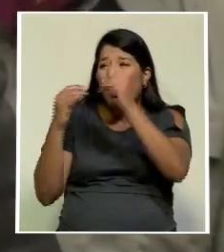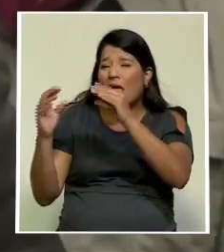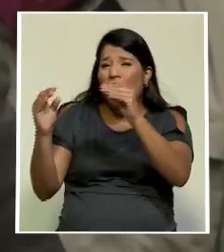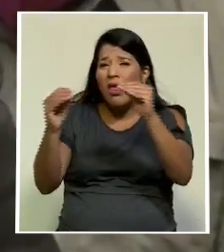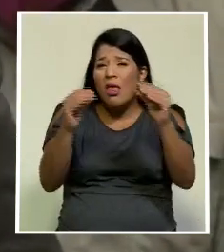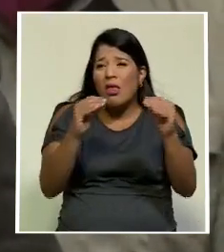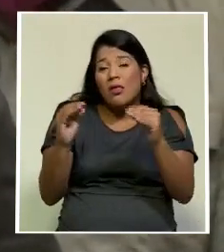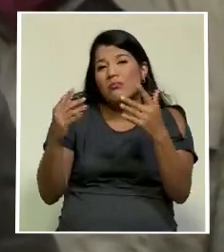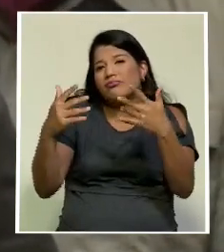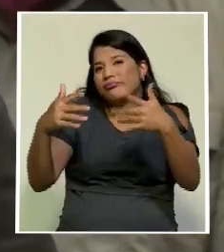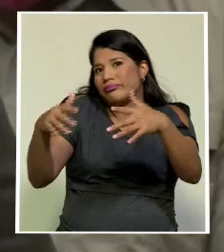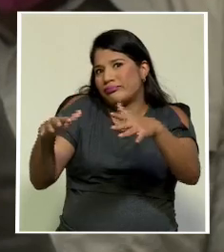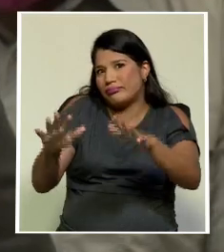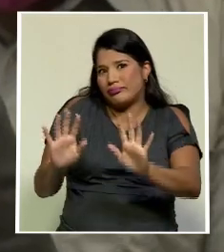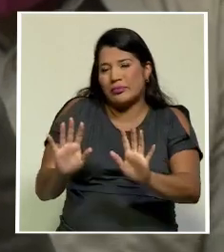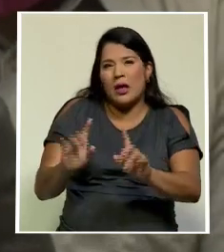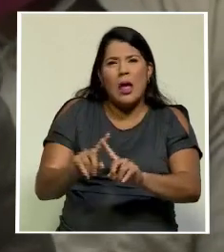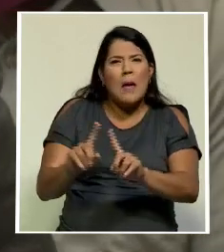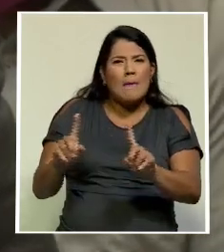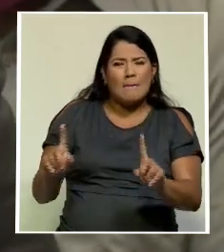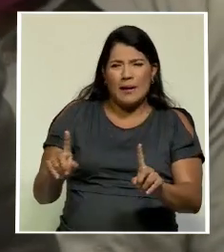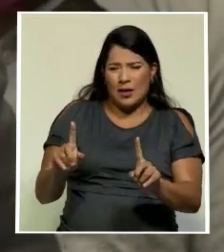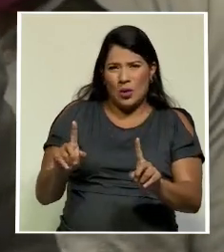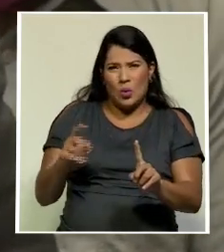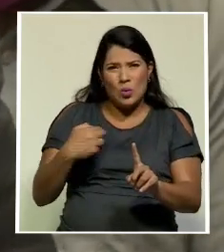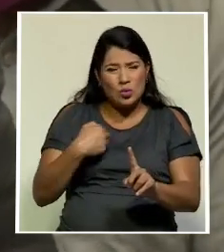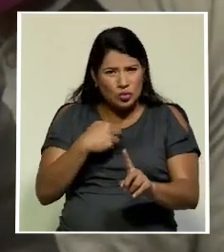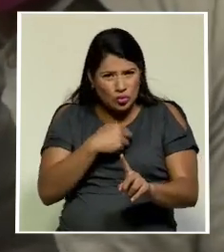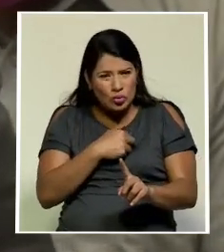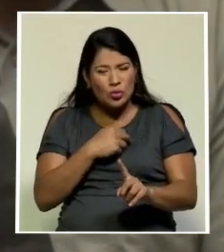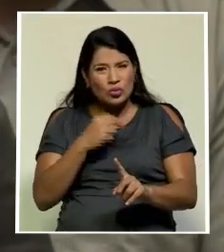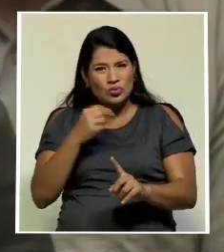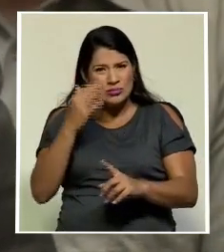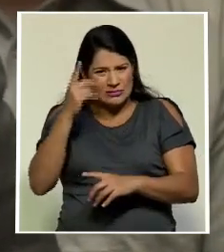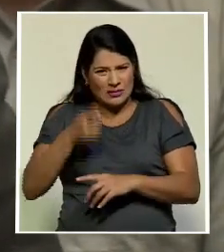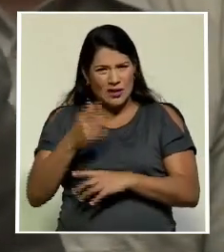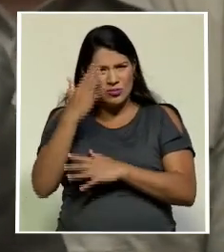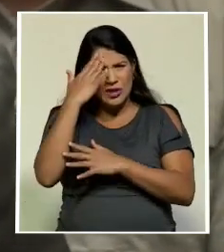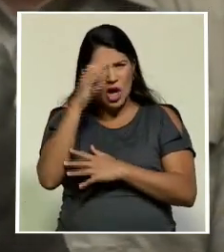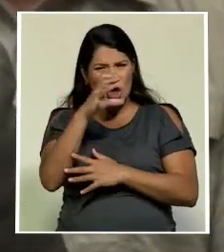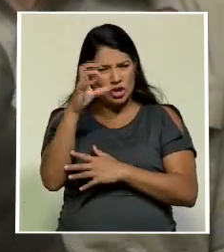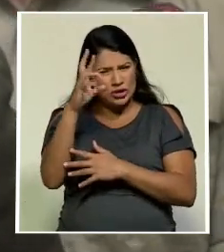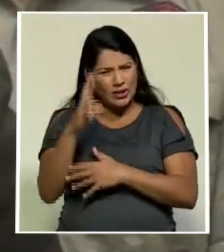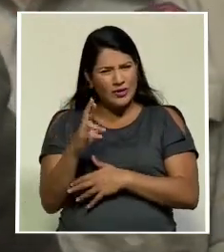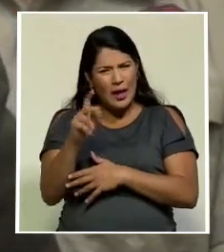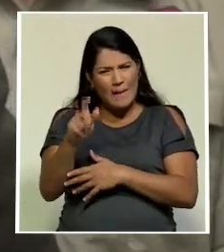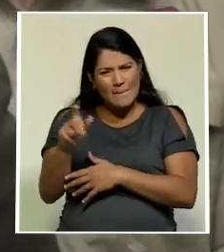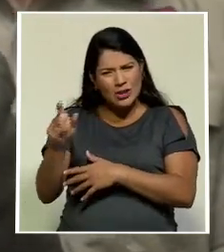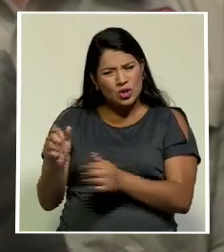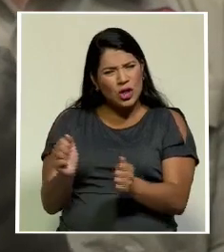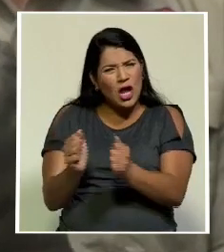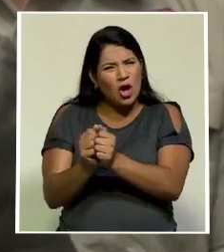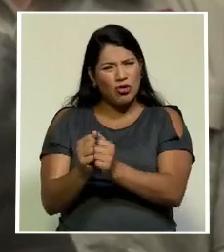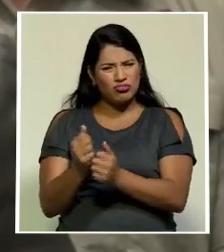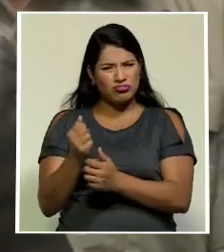color, pero también tenemos que, Costa Rica es un país educado, un país, una democracia madura.